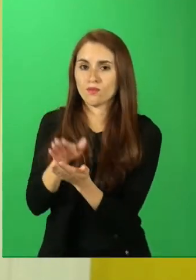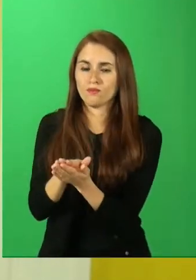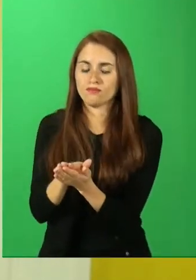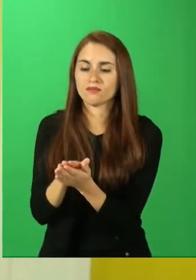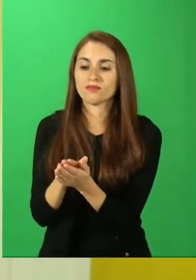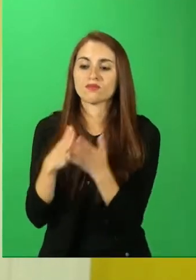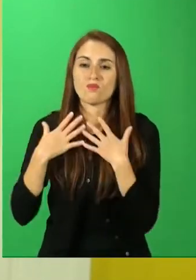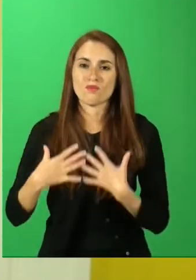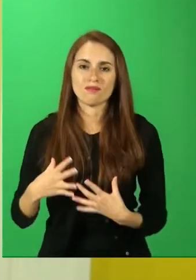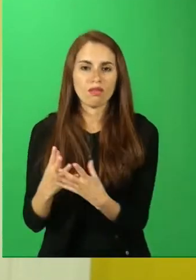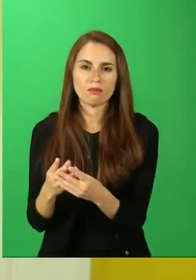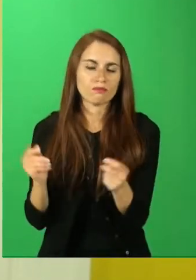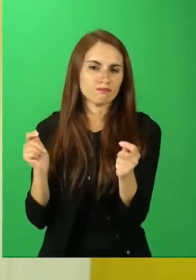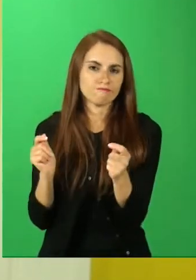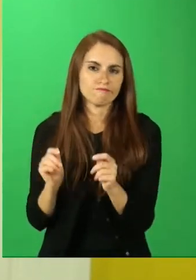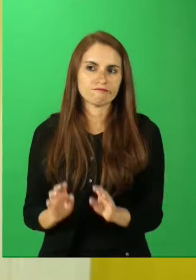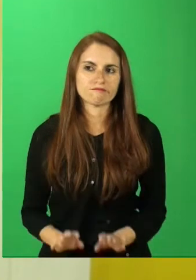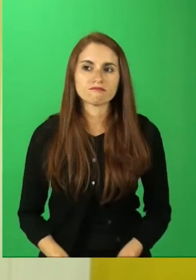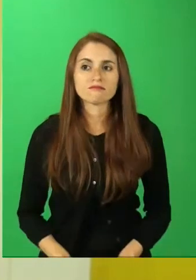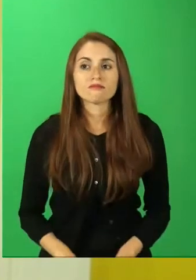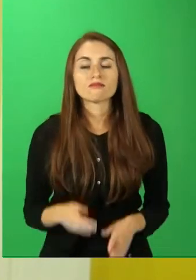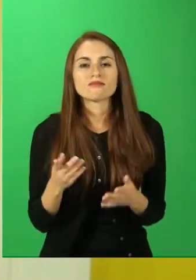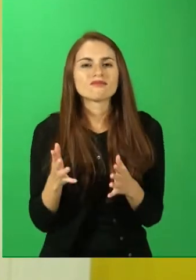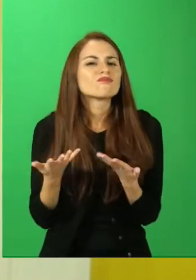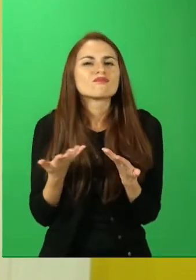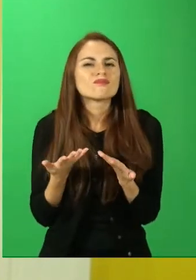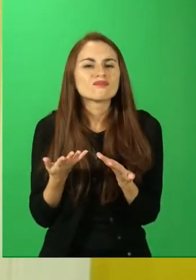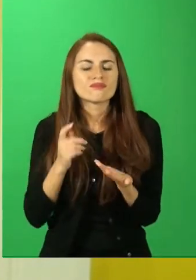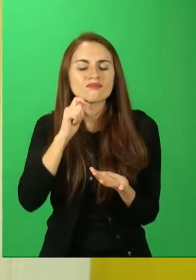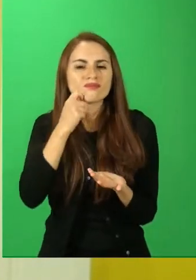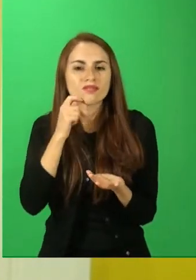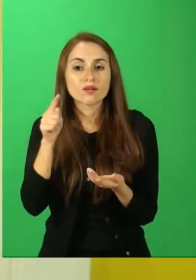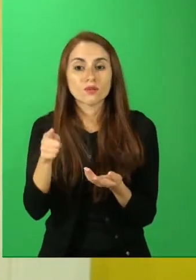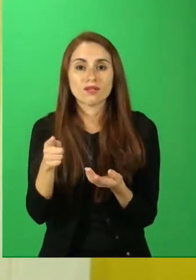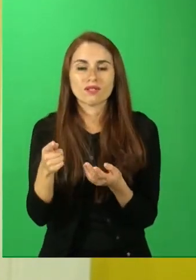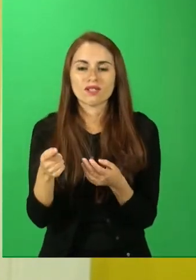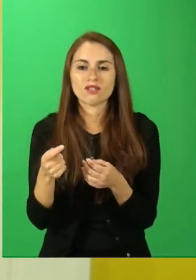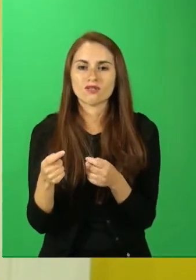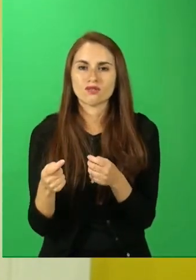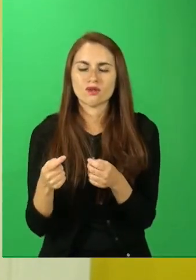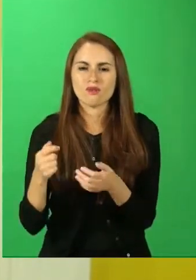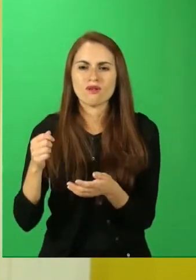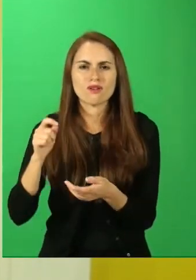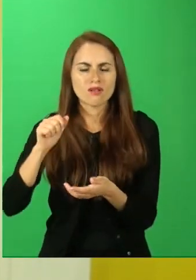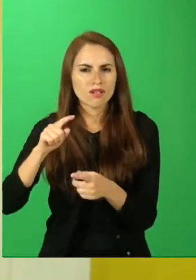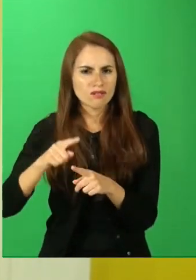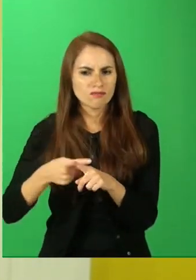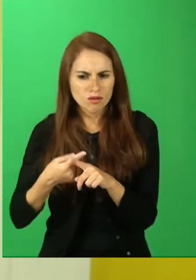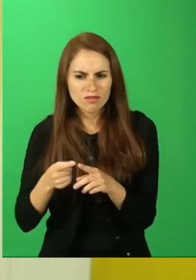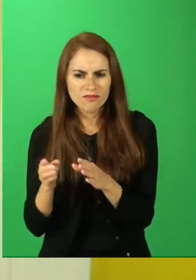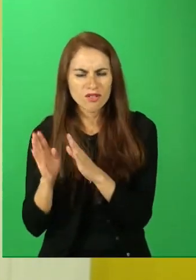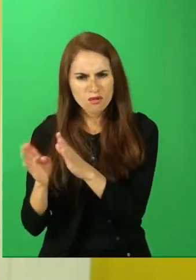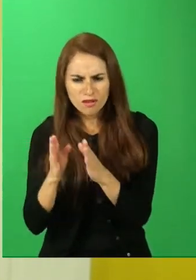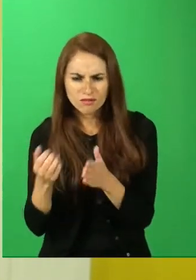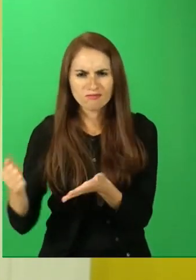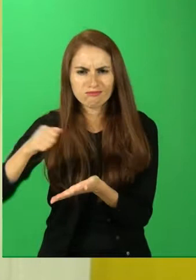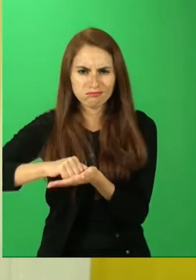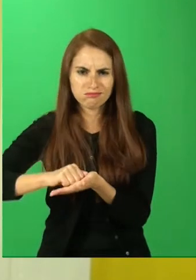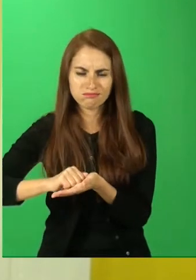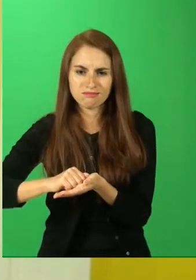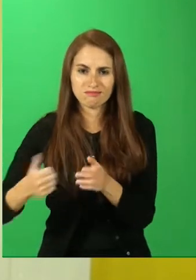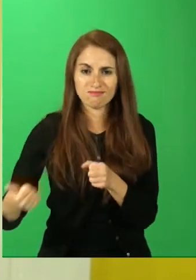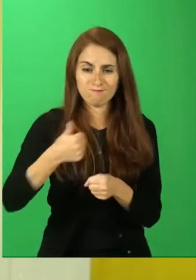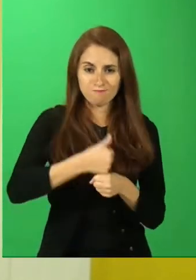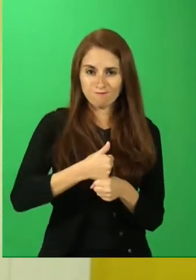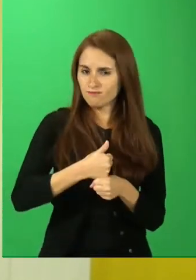desaparecidos. El propósito era evitar cualquier intento de levantamiento por parte de alguien que quisiera